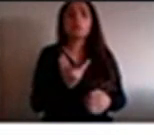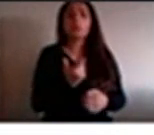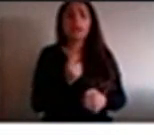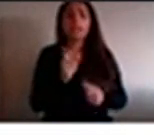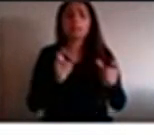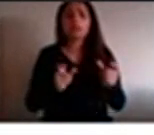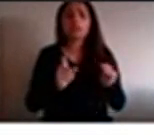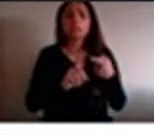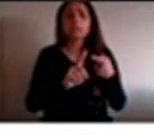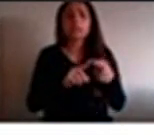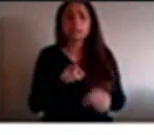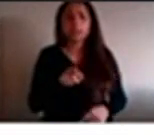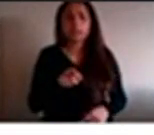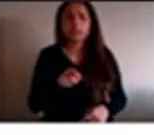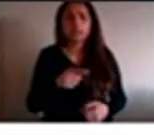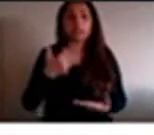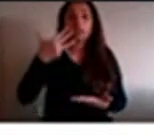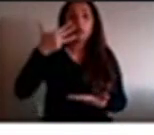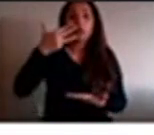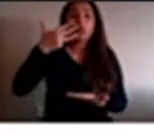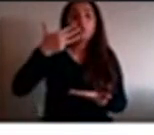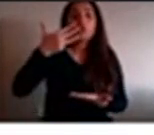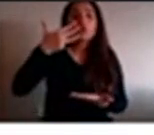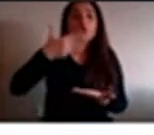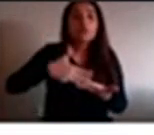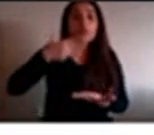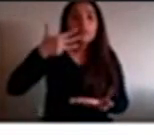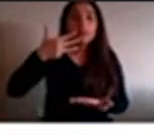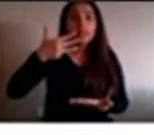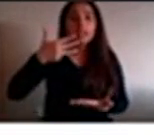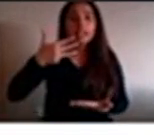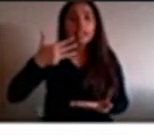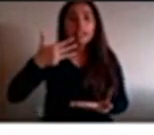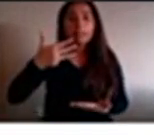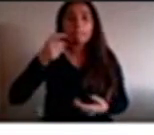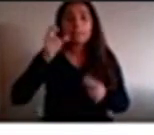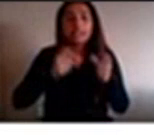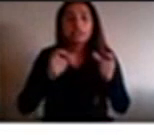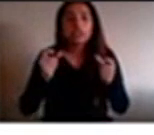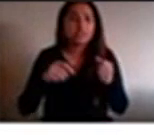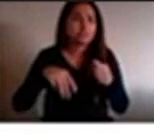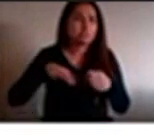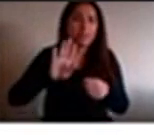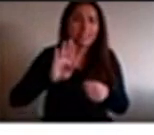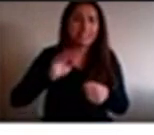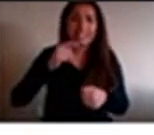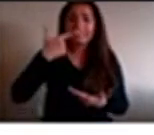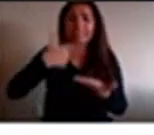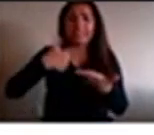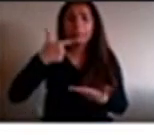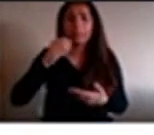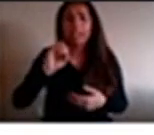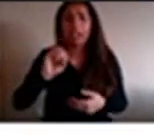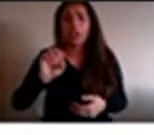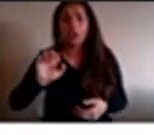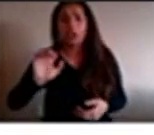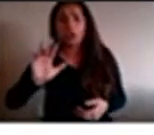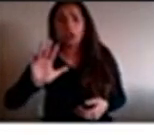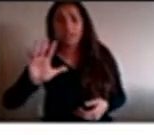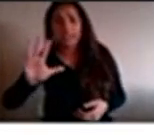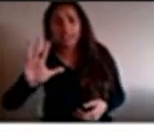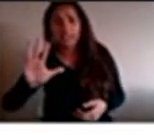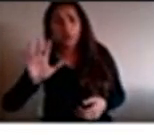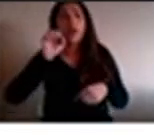9.929 personas desde el año 2014 a la fecha, de los cuales 7.995 han aprobado sus